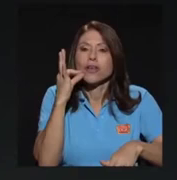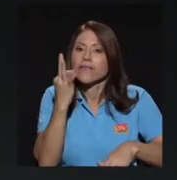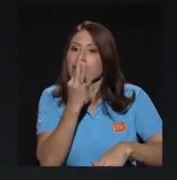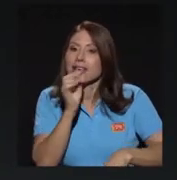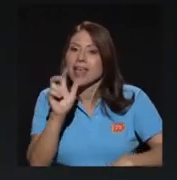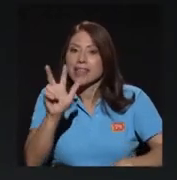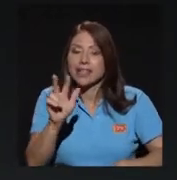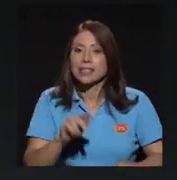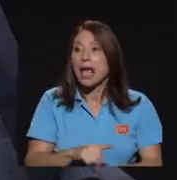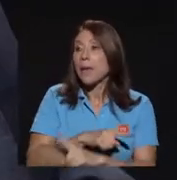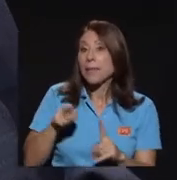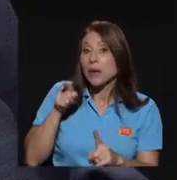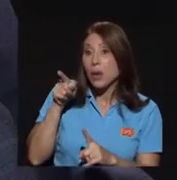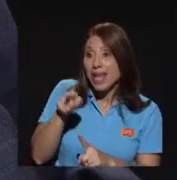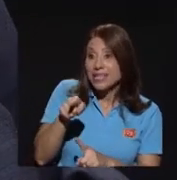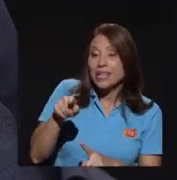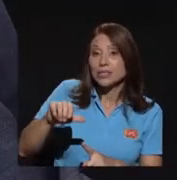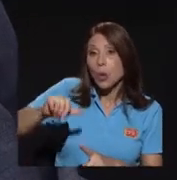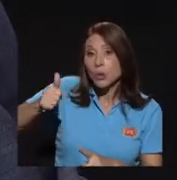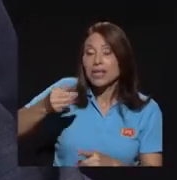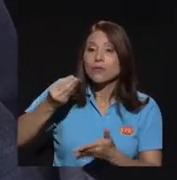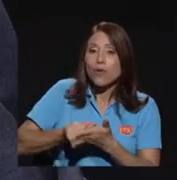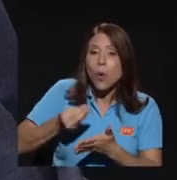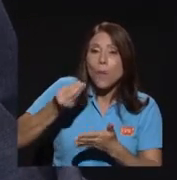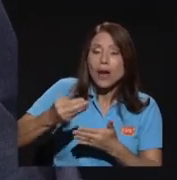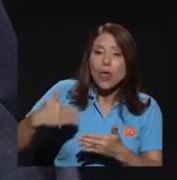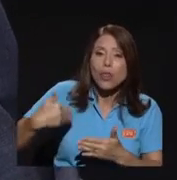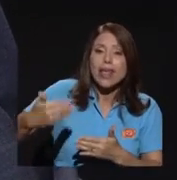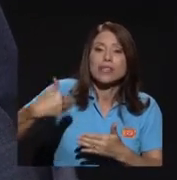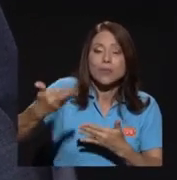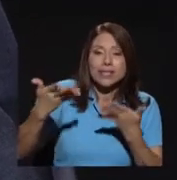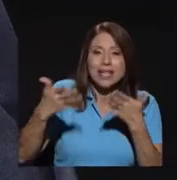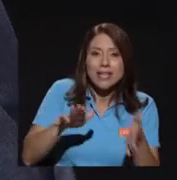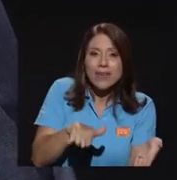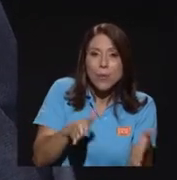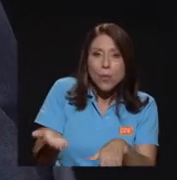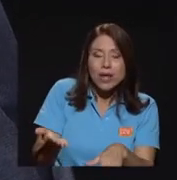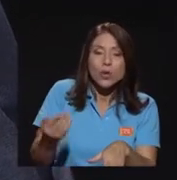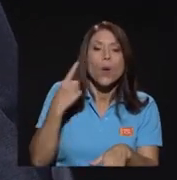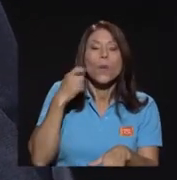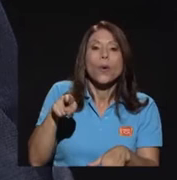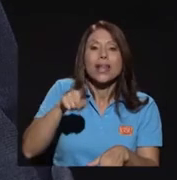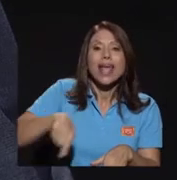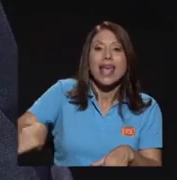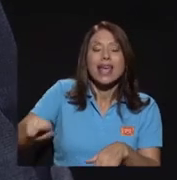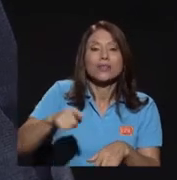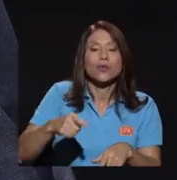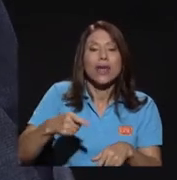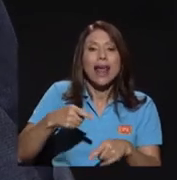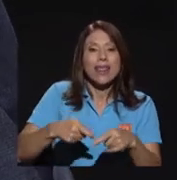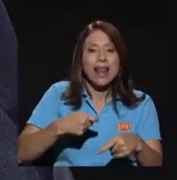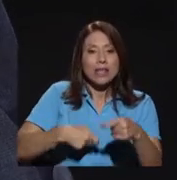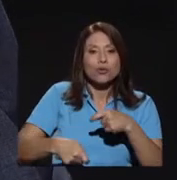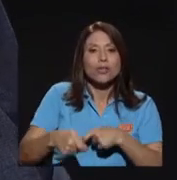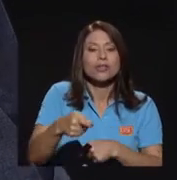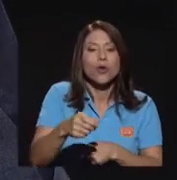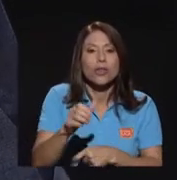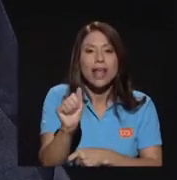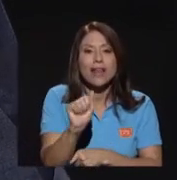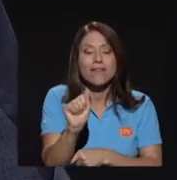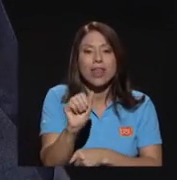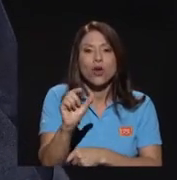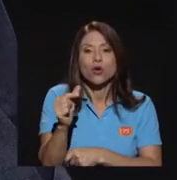si eso fue comprado después después de que él ya había muerto porque era de la asociación de alfredo gonzález flores donde están las instalaciones